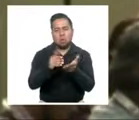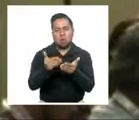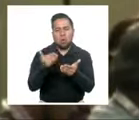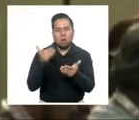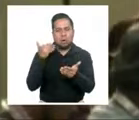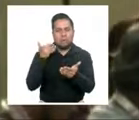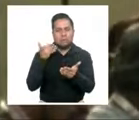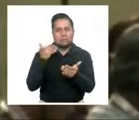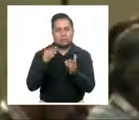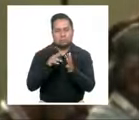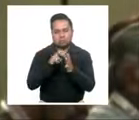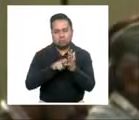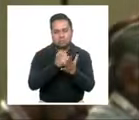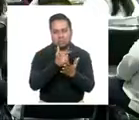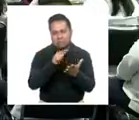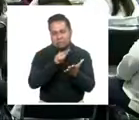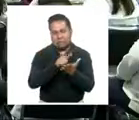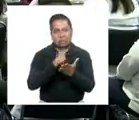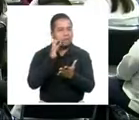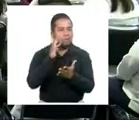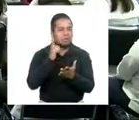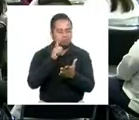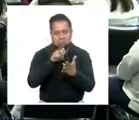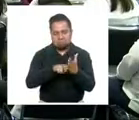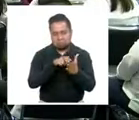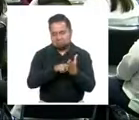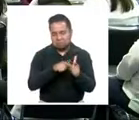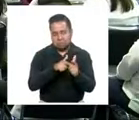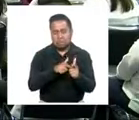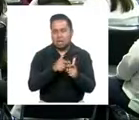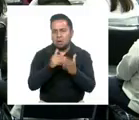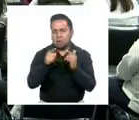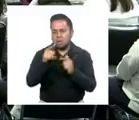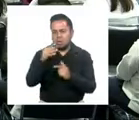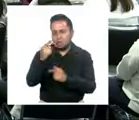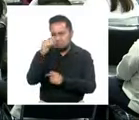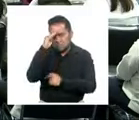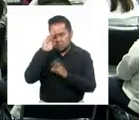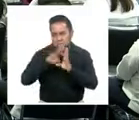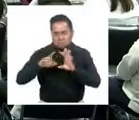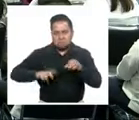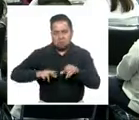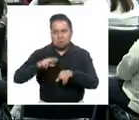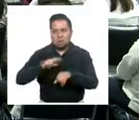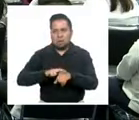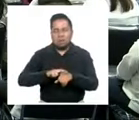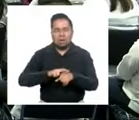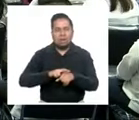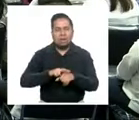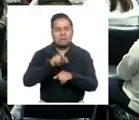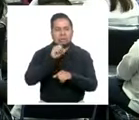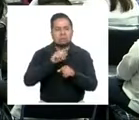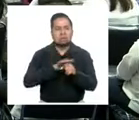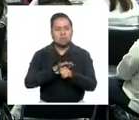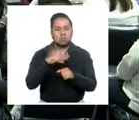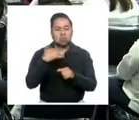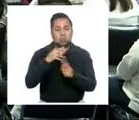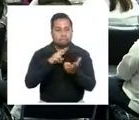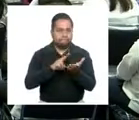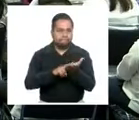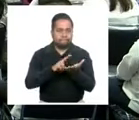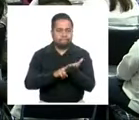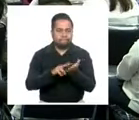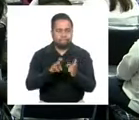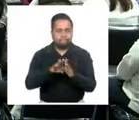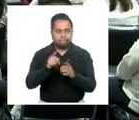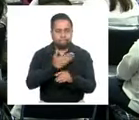hasta antes de esta reforma que dio el Congreso del Estado. ¿Hay algún posicionamiento de usted como gobernador y de lo que representa